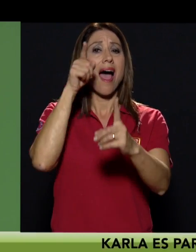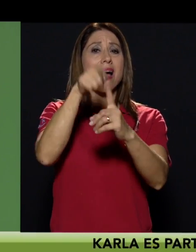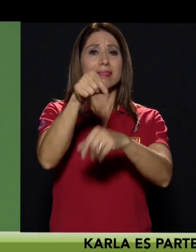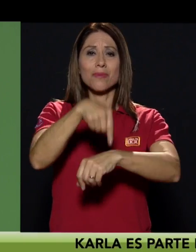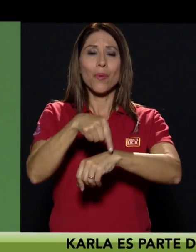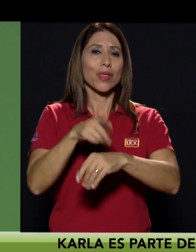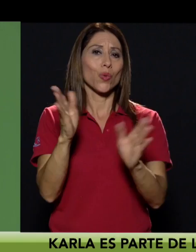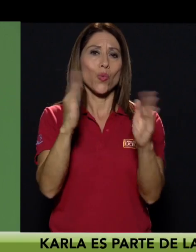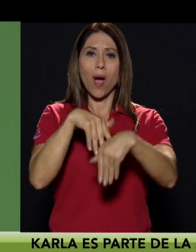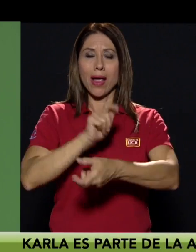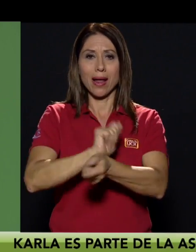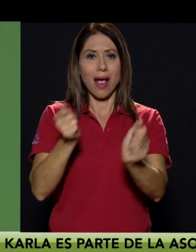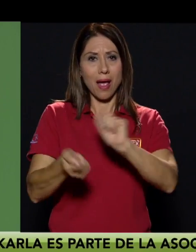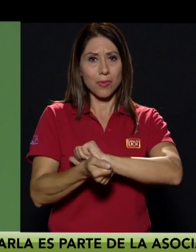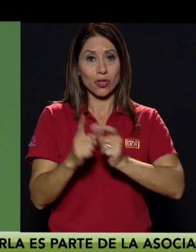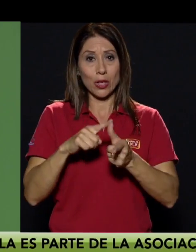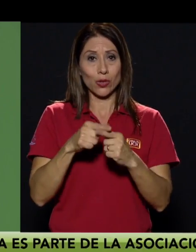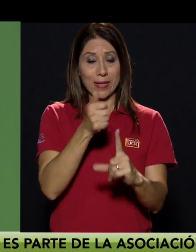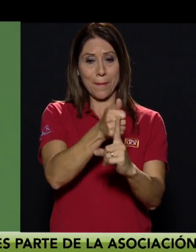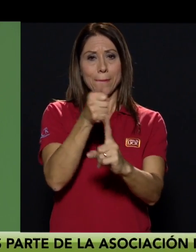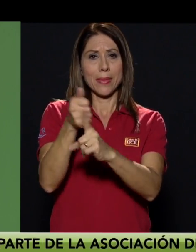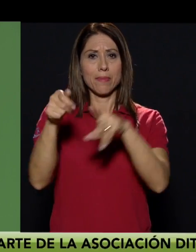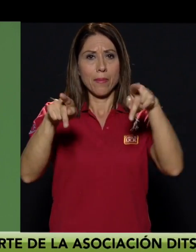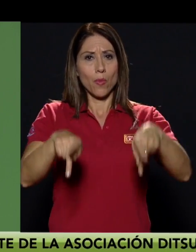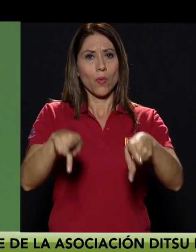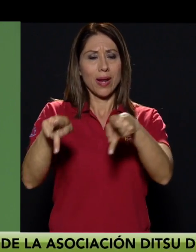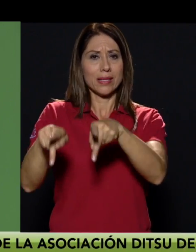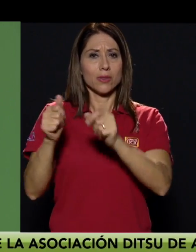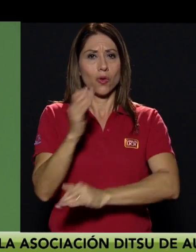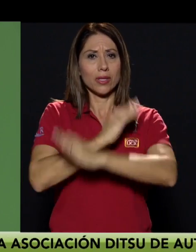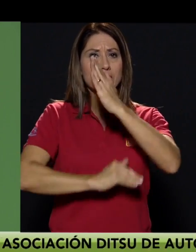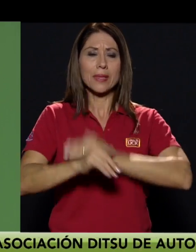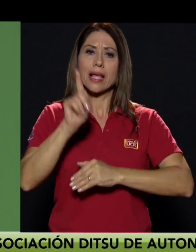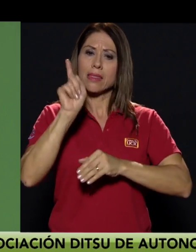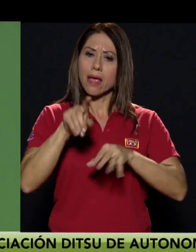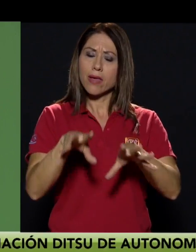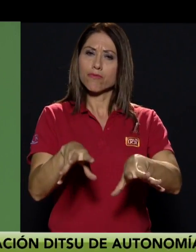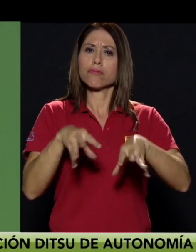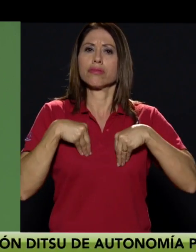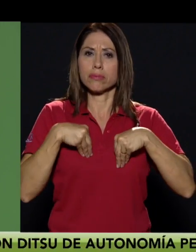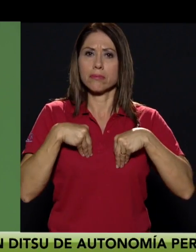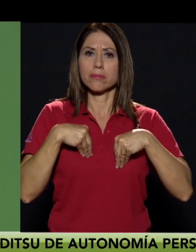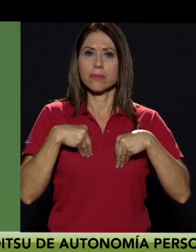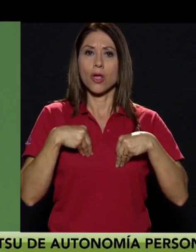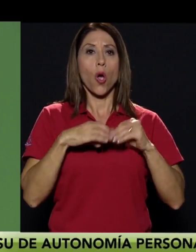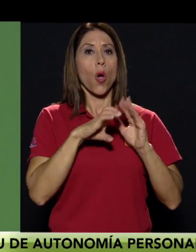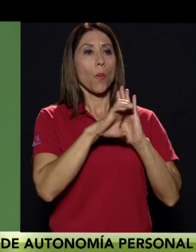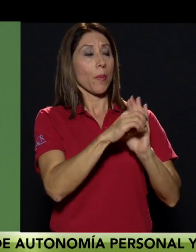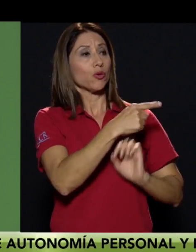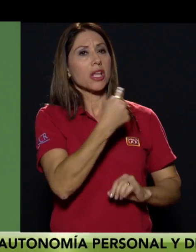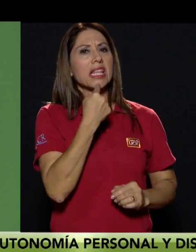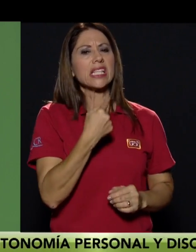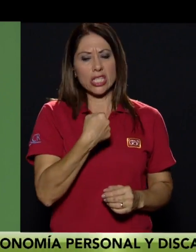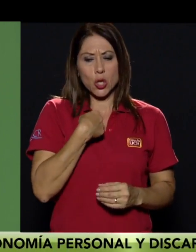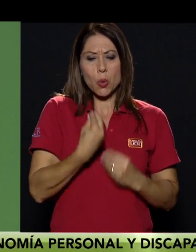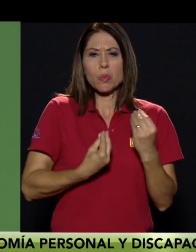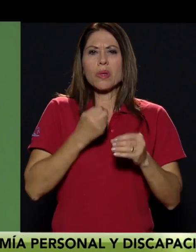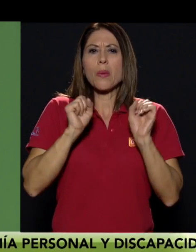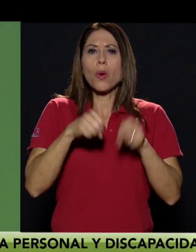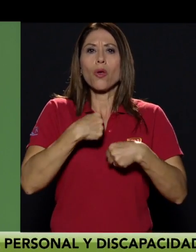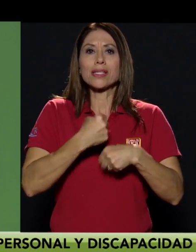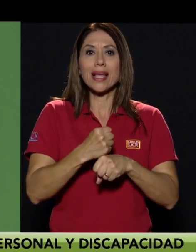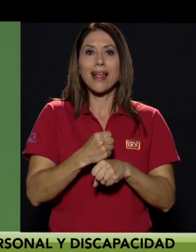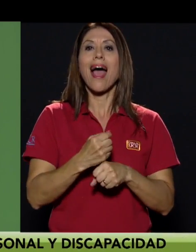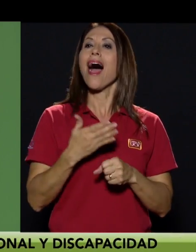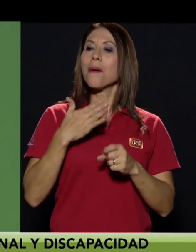en general tiene que empezar a asumir, ¿verdad? Como decías vos, ¿qué puedo hacer yo? Bueno, si tengo un vecino, un